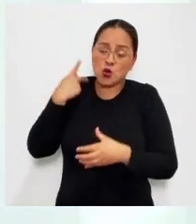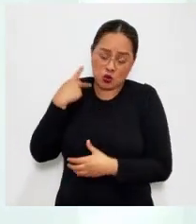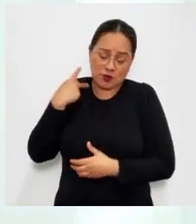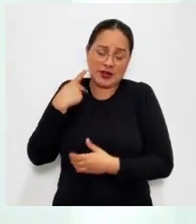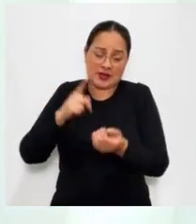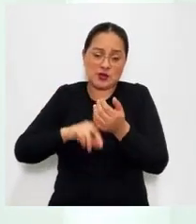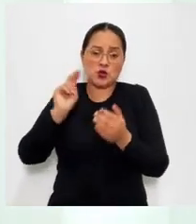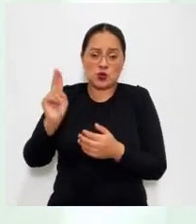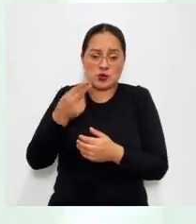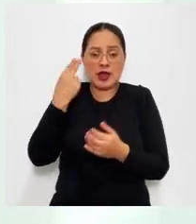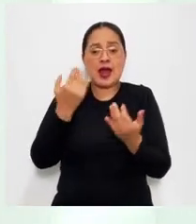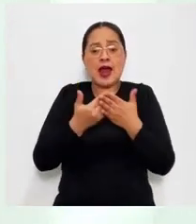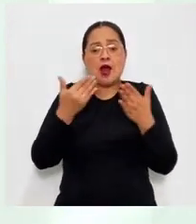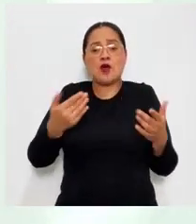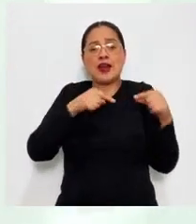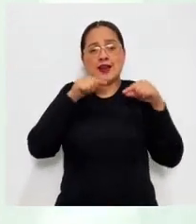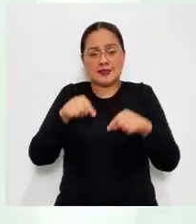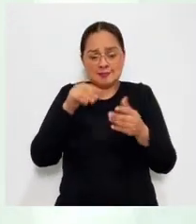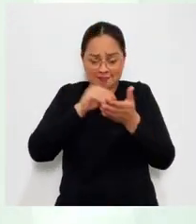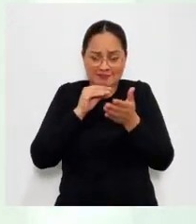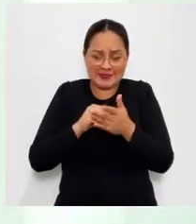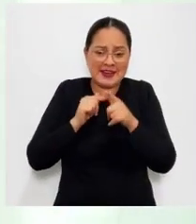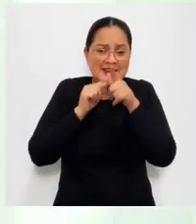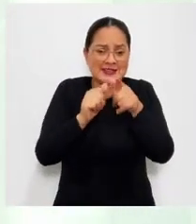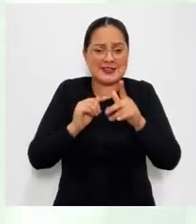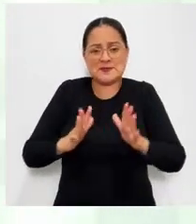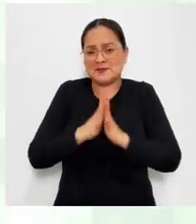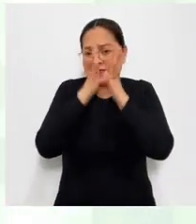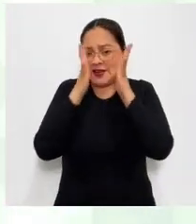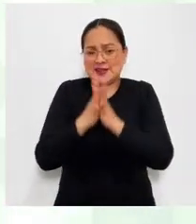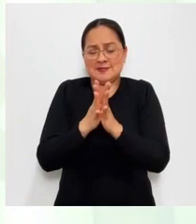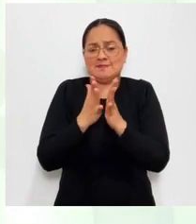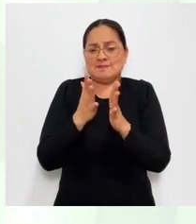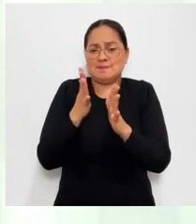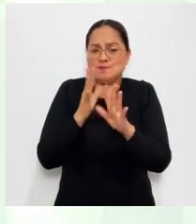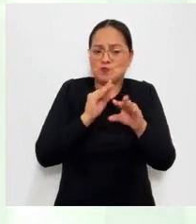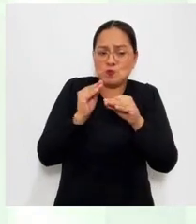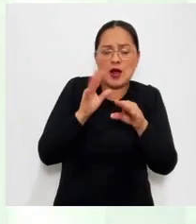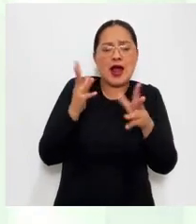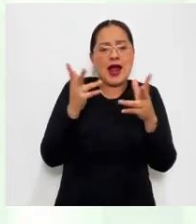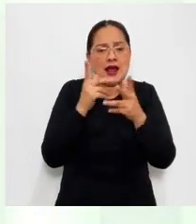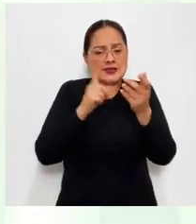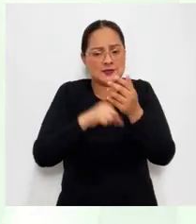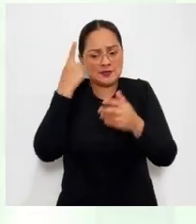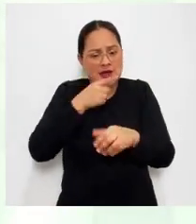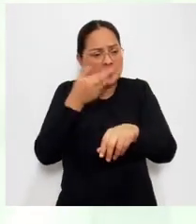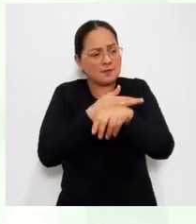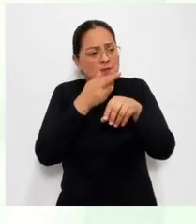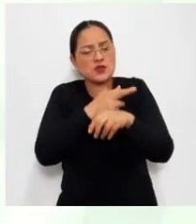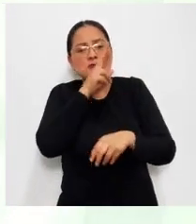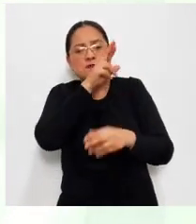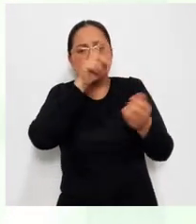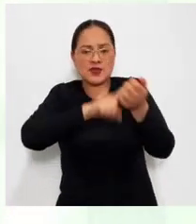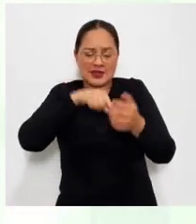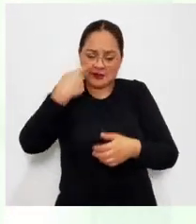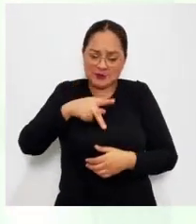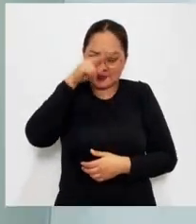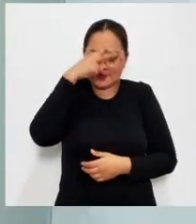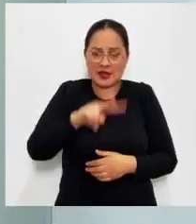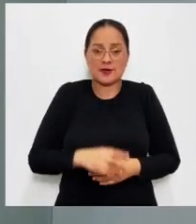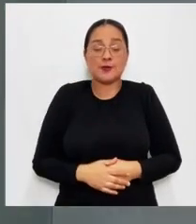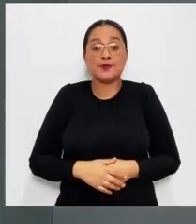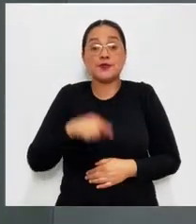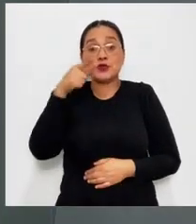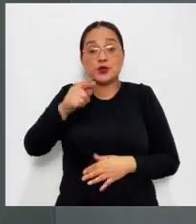estudiantil universitaria. Y bueno, aquí continuamos siendo parte de esa activación para poder resolver las necesidades que se tienen en el